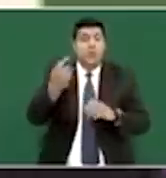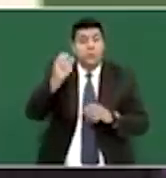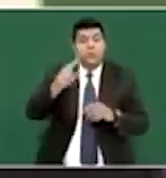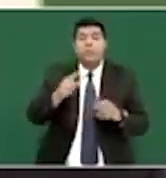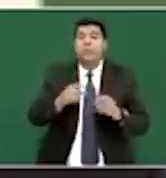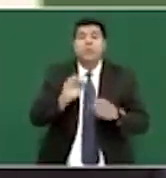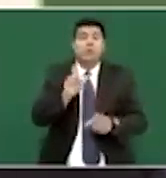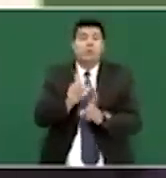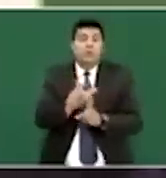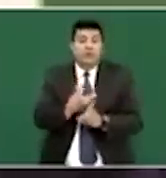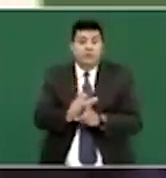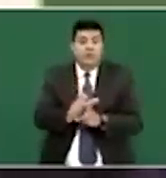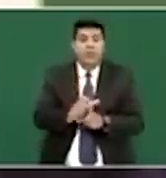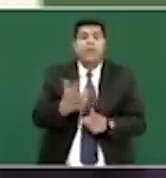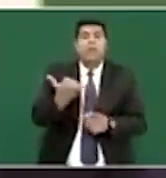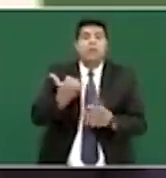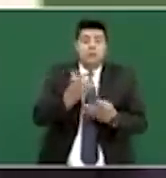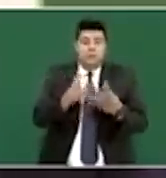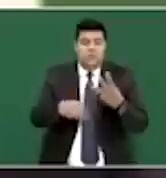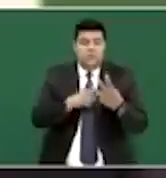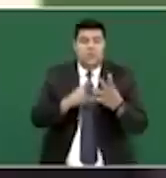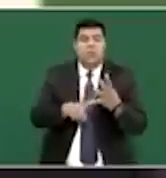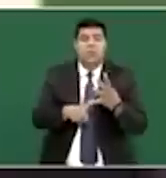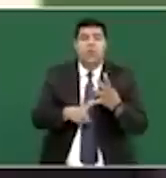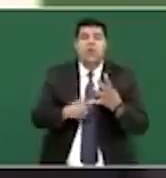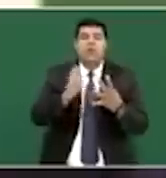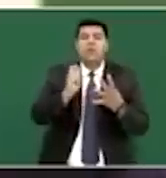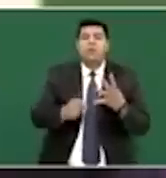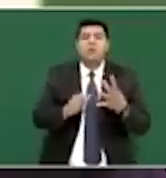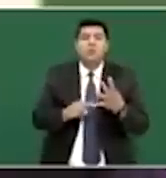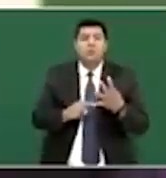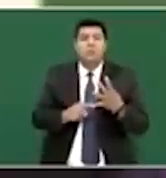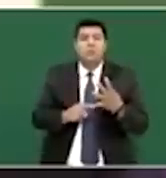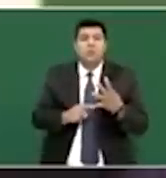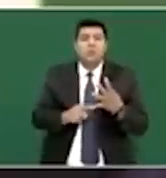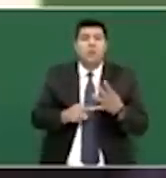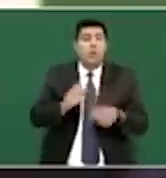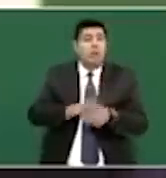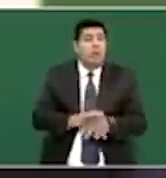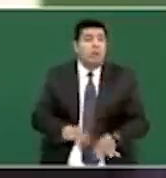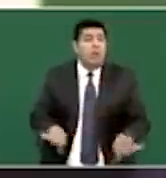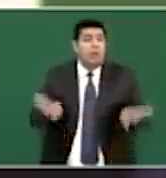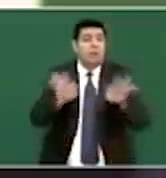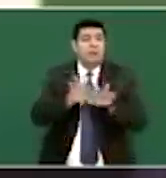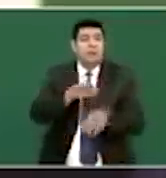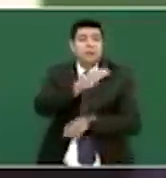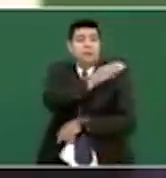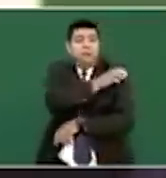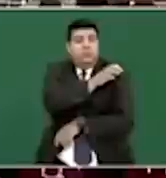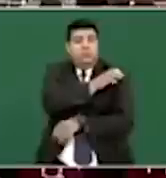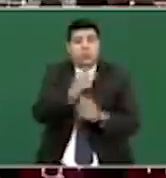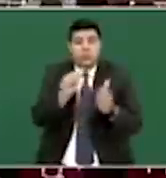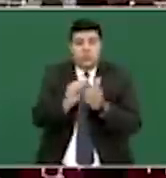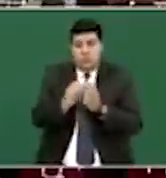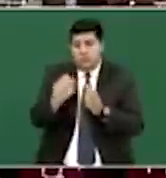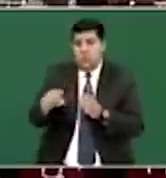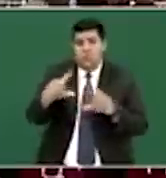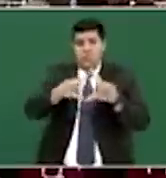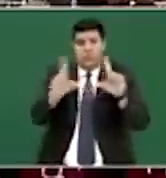Defensa y el comandante de la Guardia